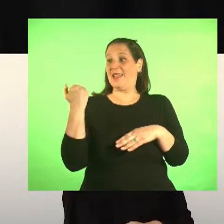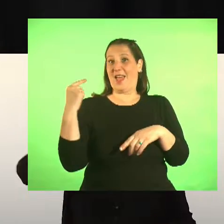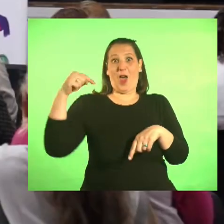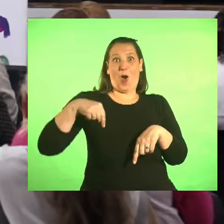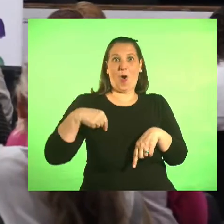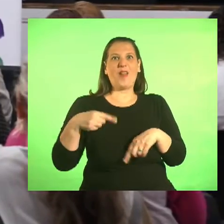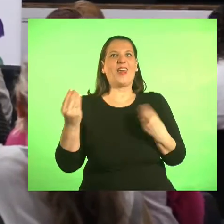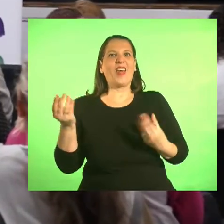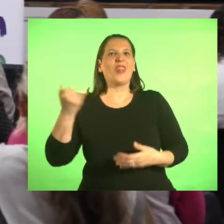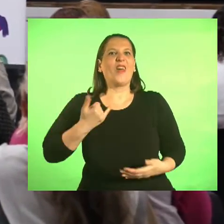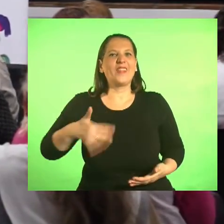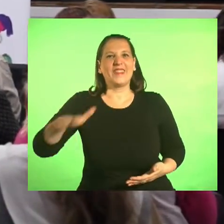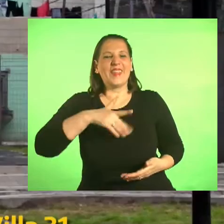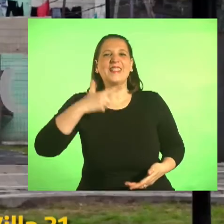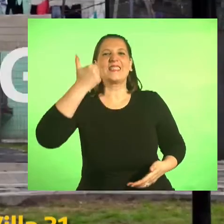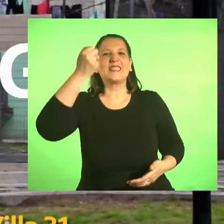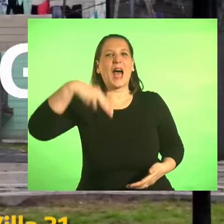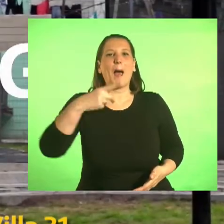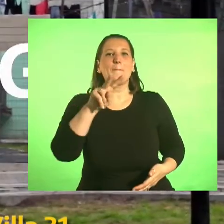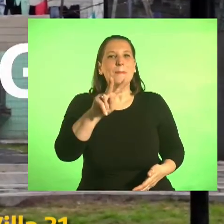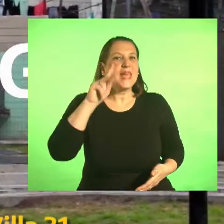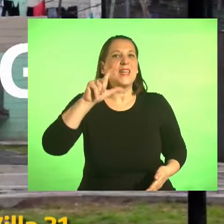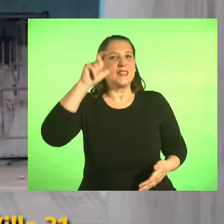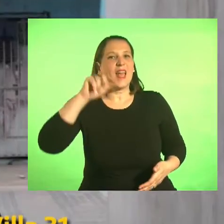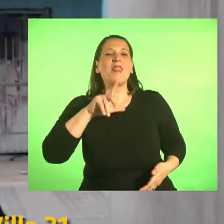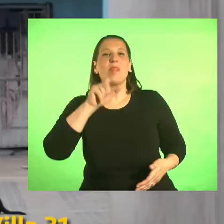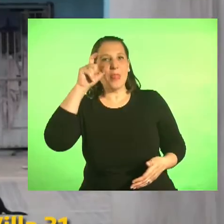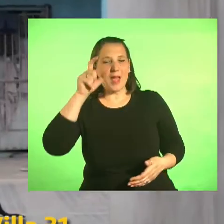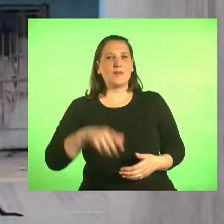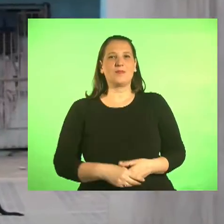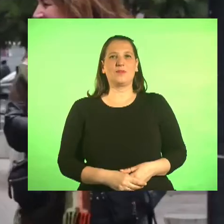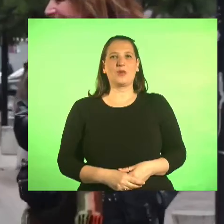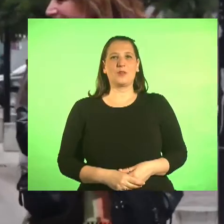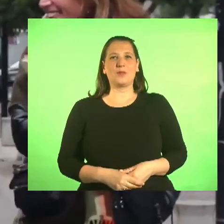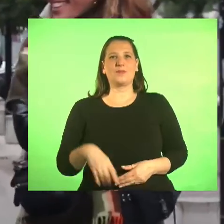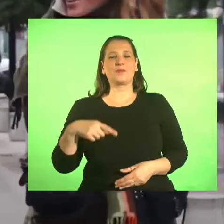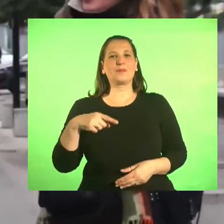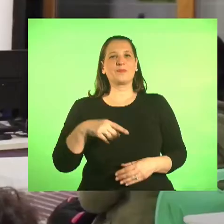a San Vicente. Barrio Padre Carlos Mujica, la Villa 31.